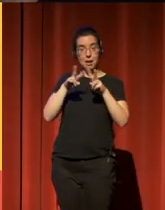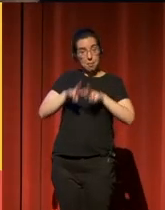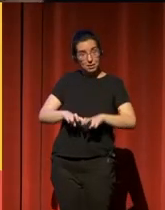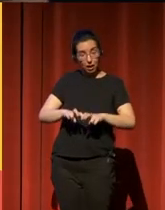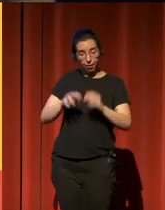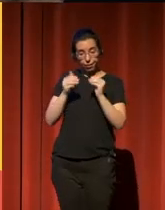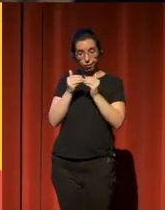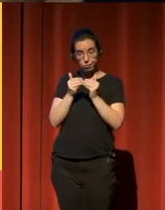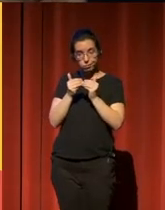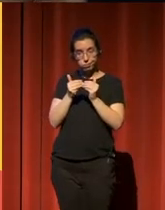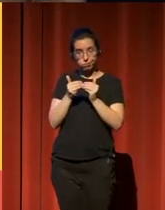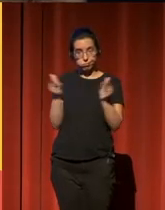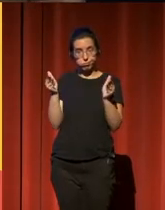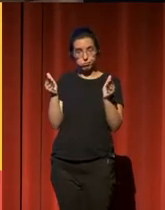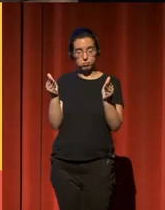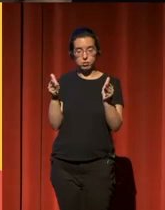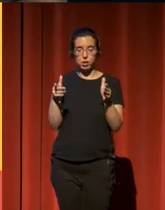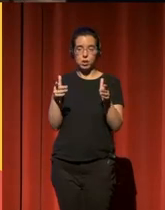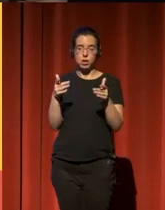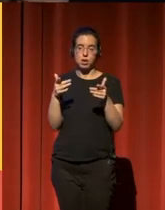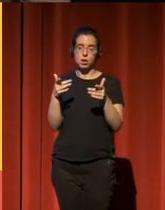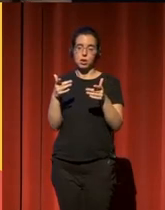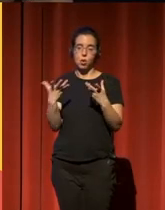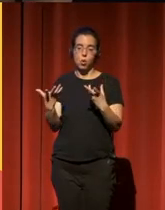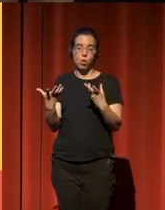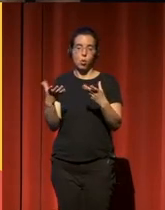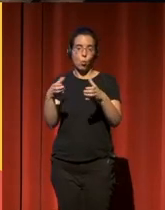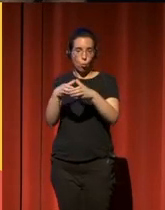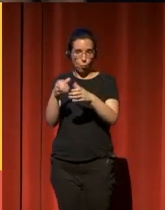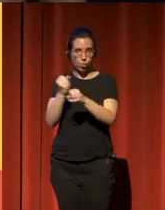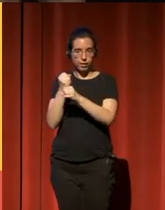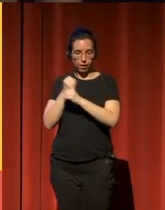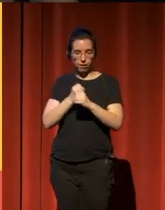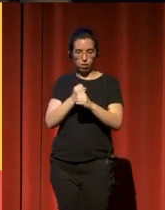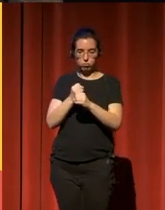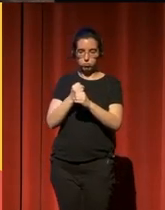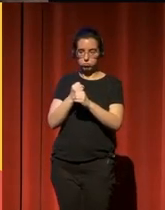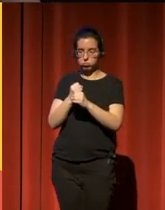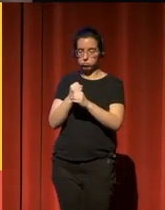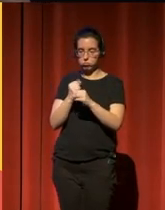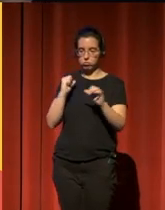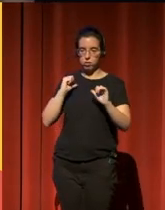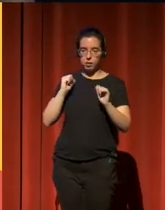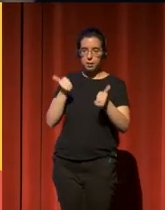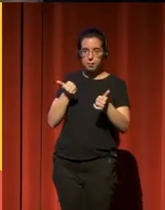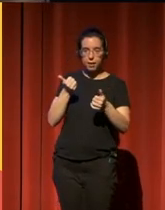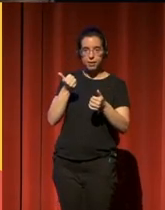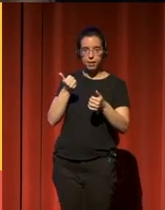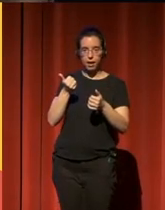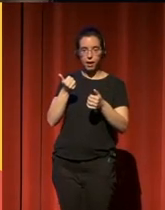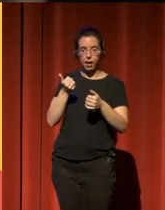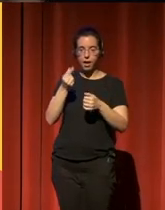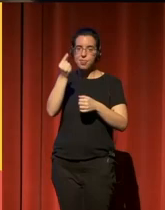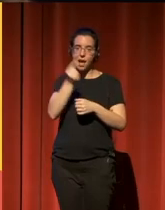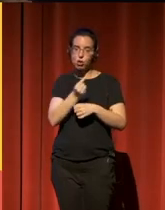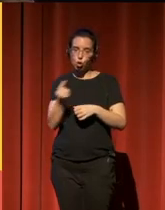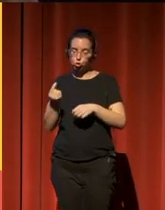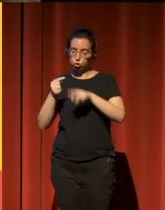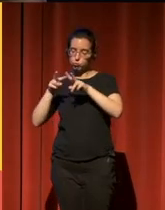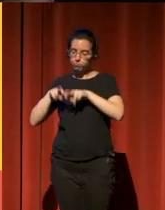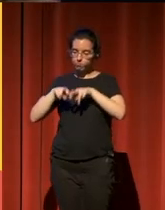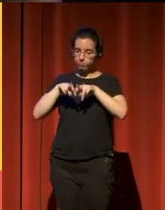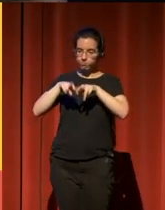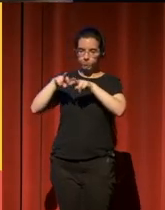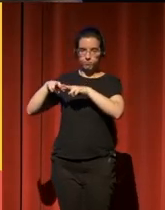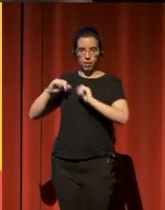abrimos con este con este grupo de trabajo realizando eh una especie de diagnóstico inicial eh Y